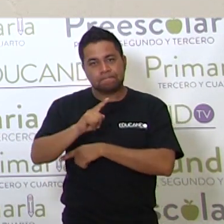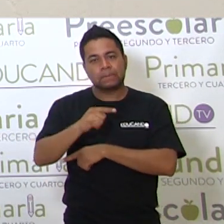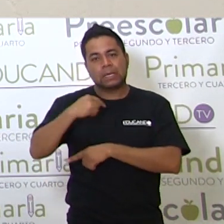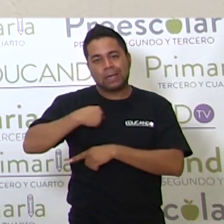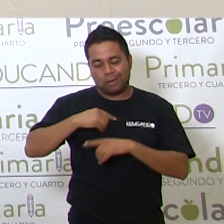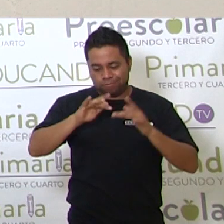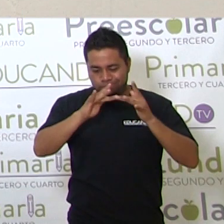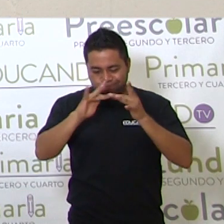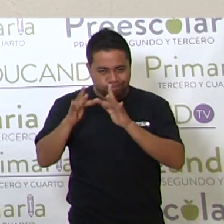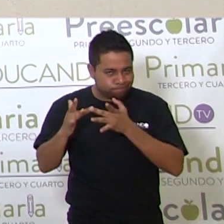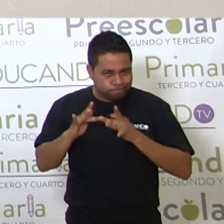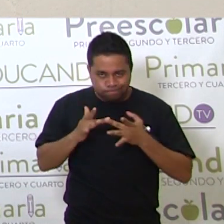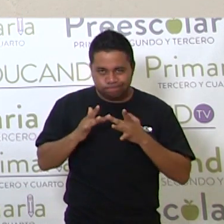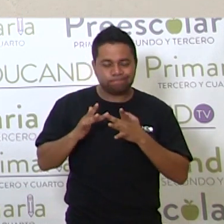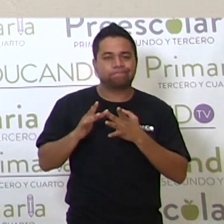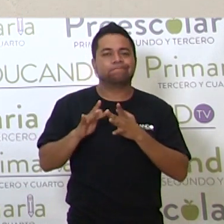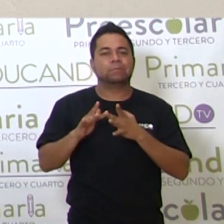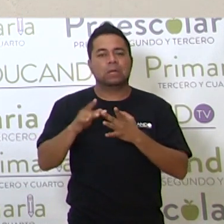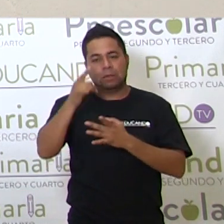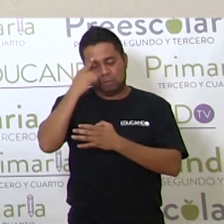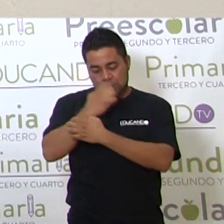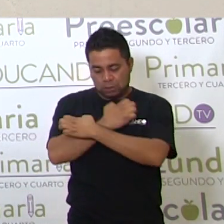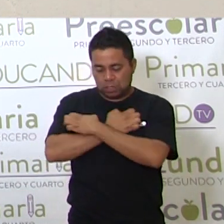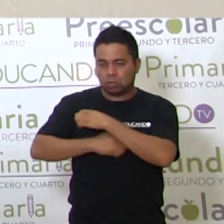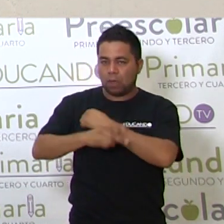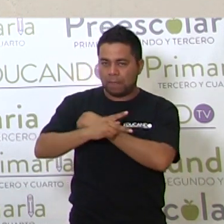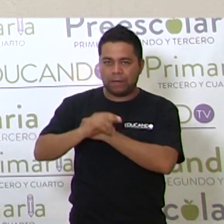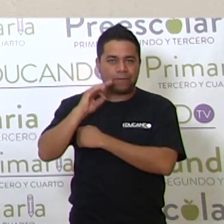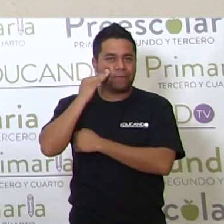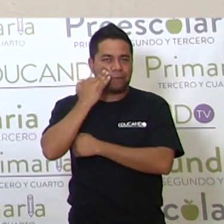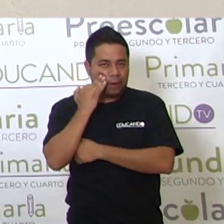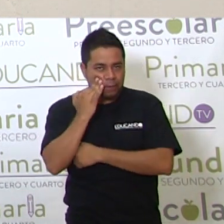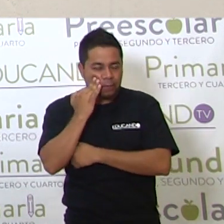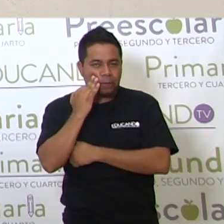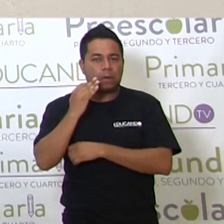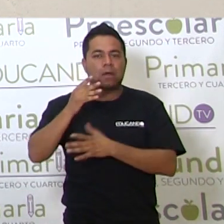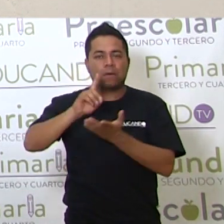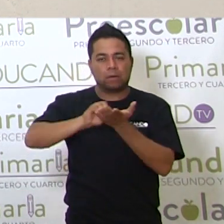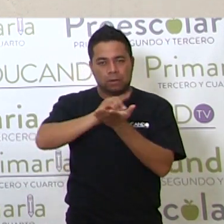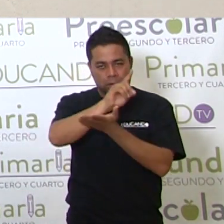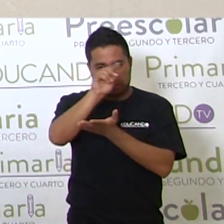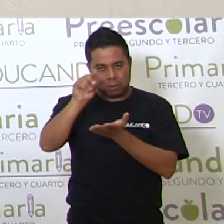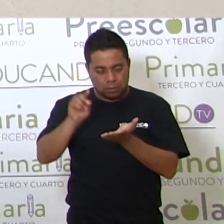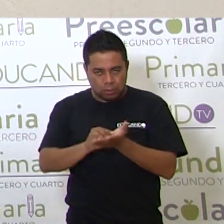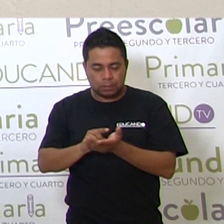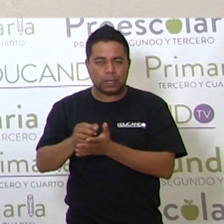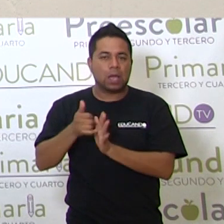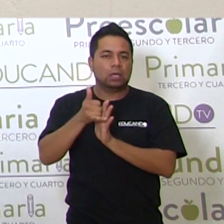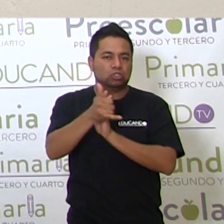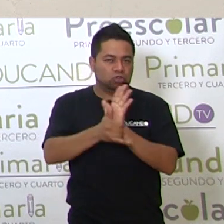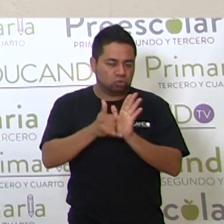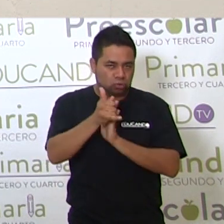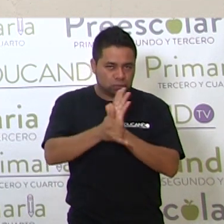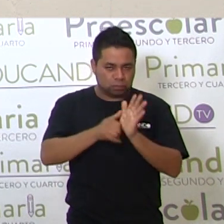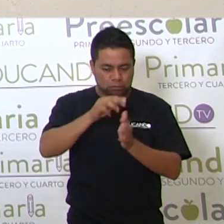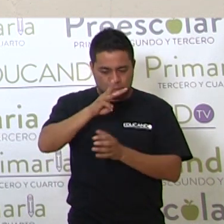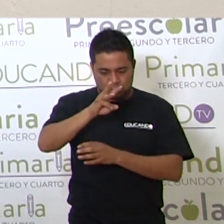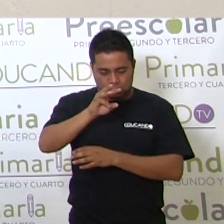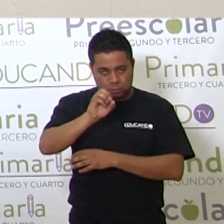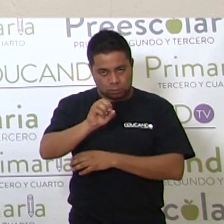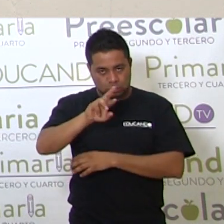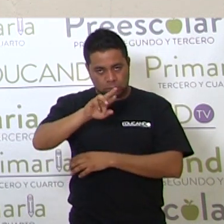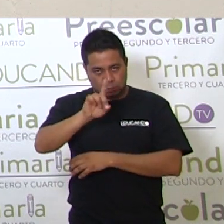nuestras redes sociales. Esto es Facebook, Twitter, YouTube y